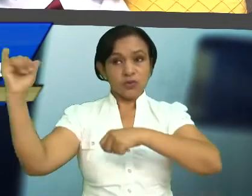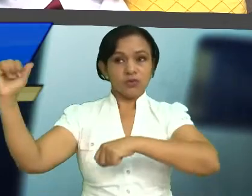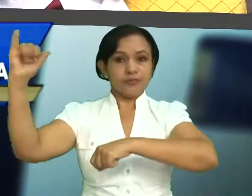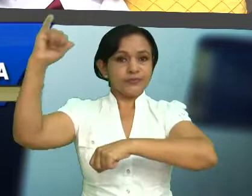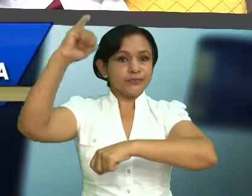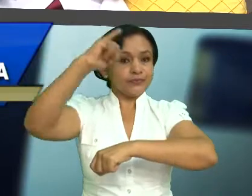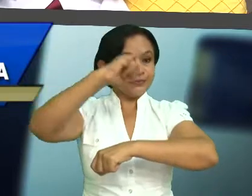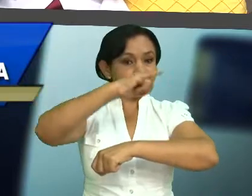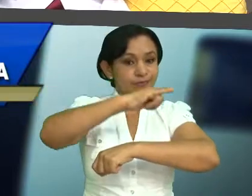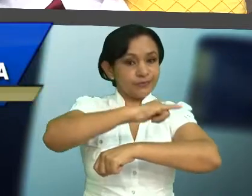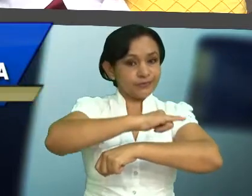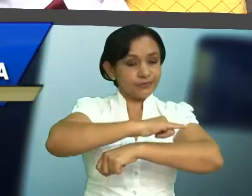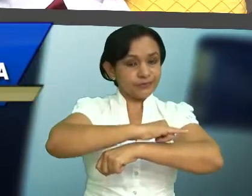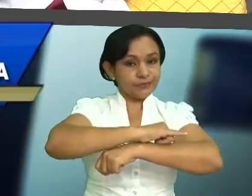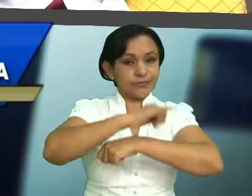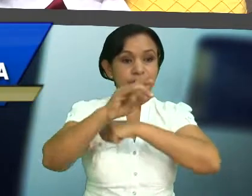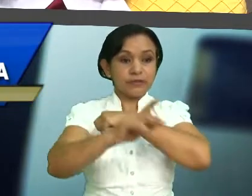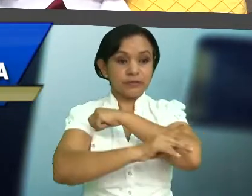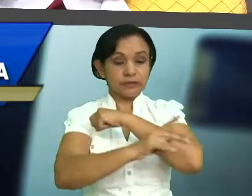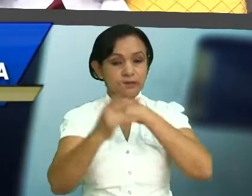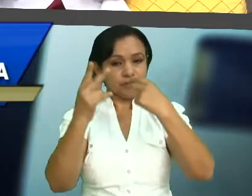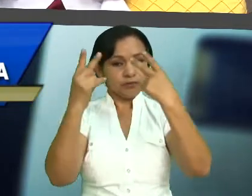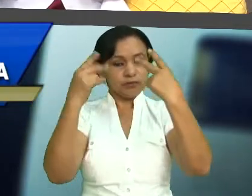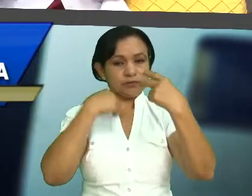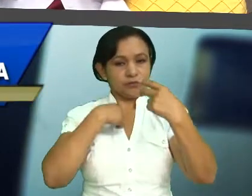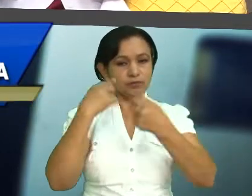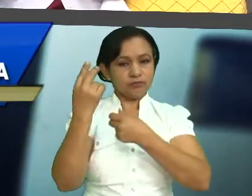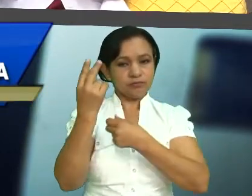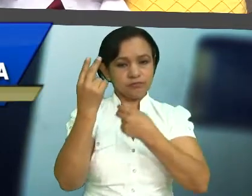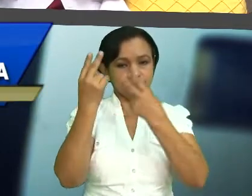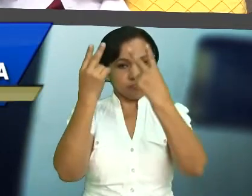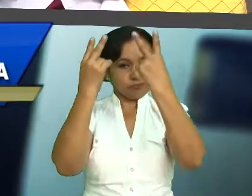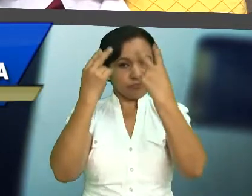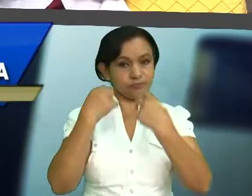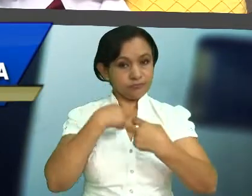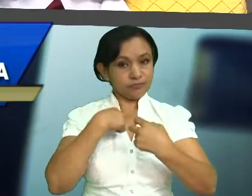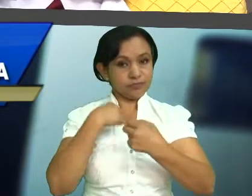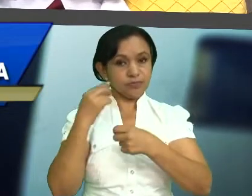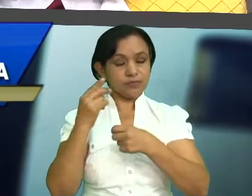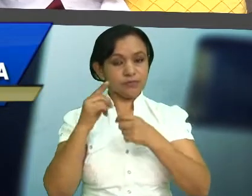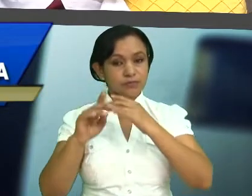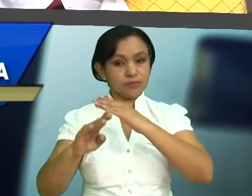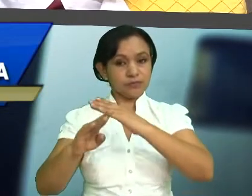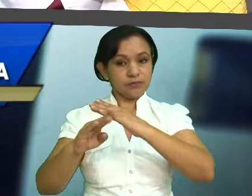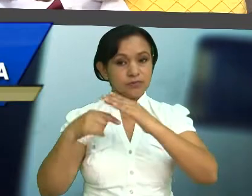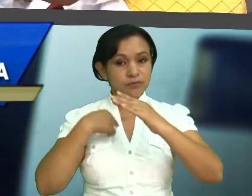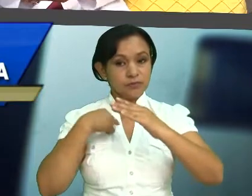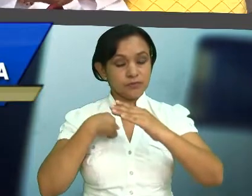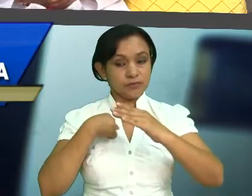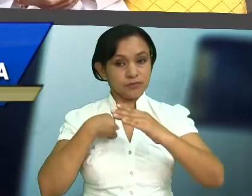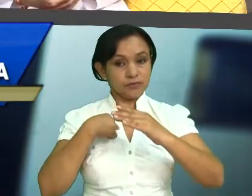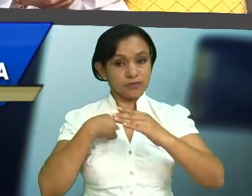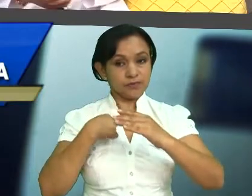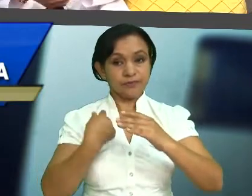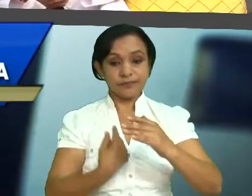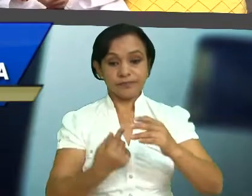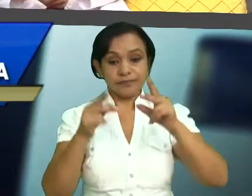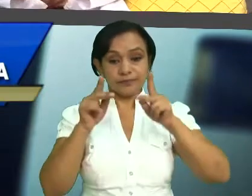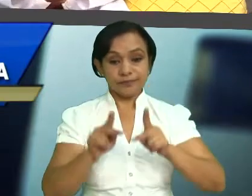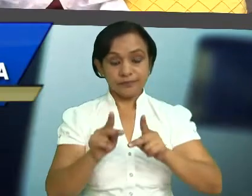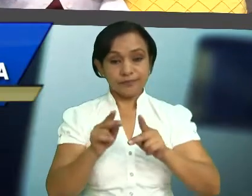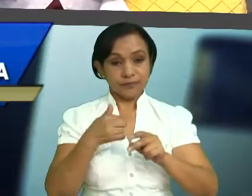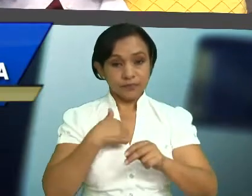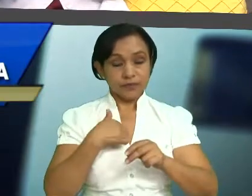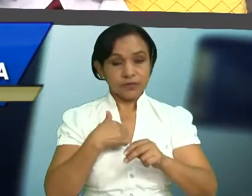es transmisor y que yo estoy bajo vigilancia responsable y cuidadosa, bajo el seguimiento que nosotros estamos